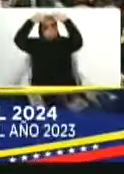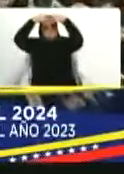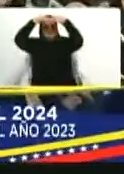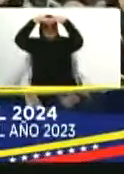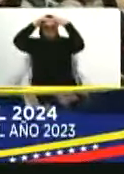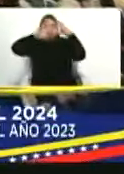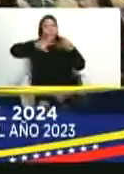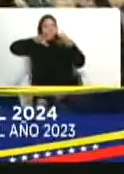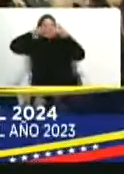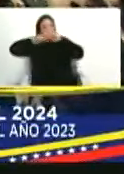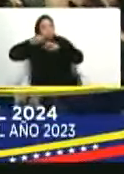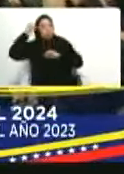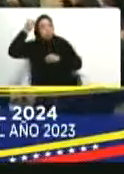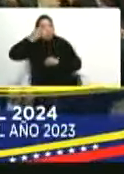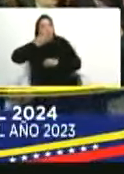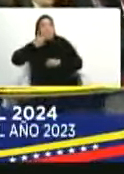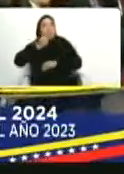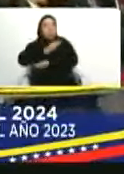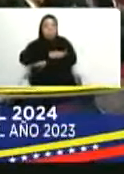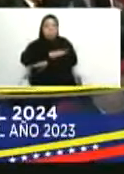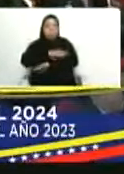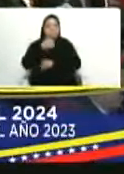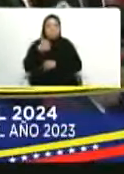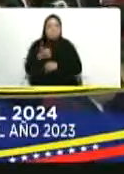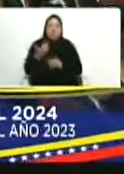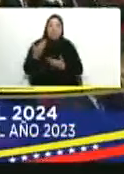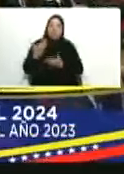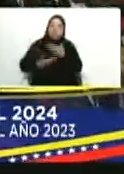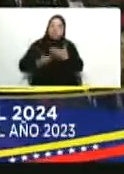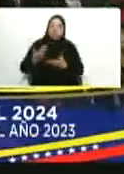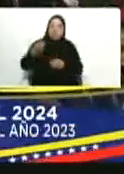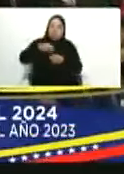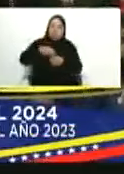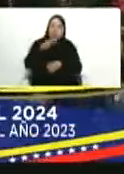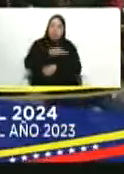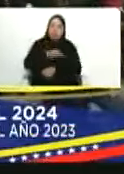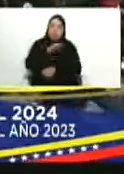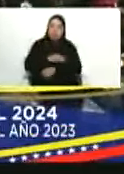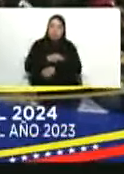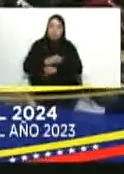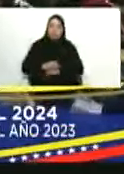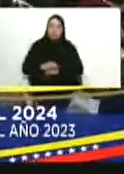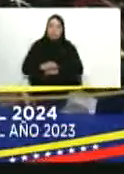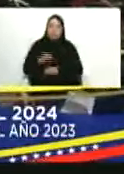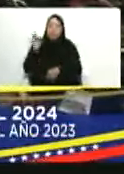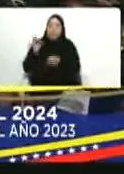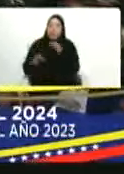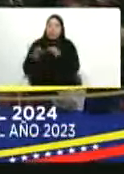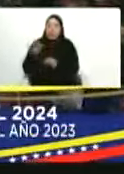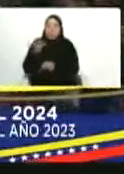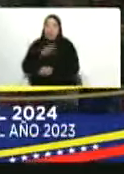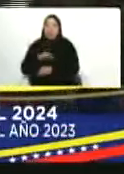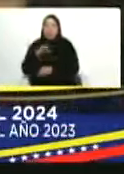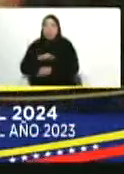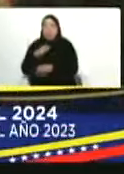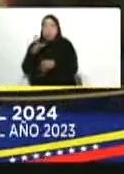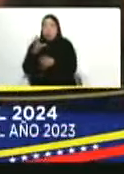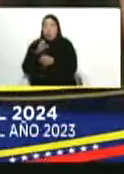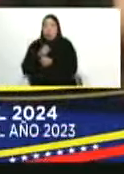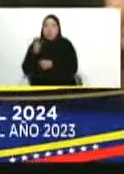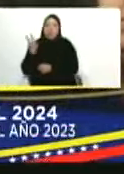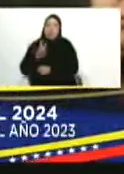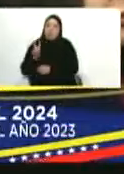verdadera, y explicó que esos son los cimientos de la revolución judicial que permita también la confianza de la